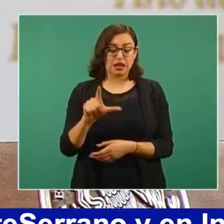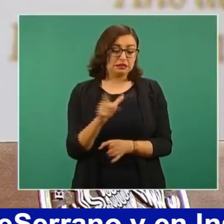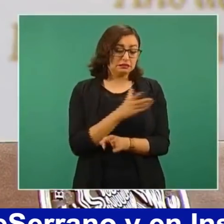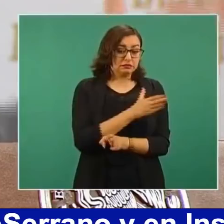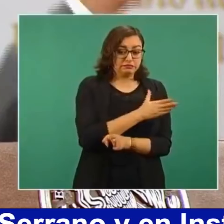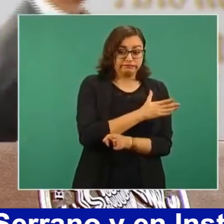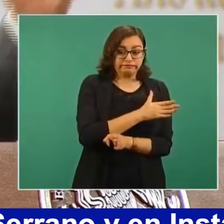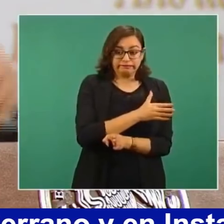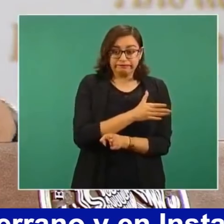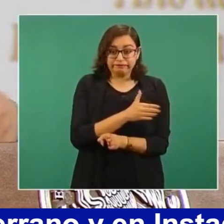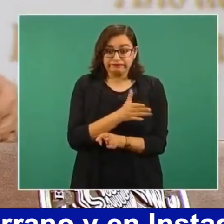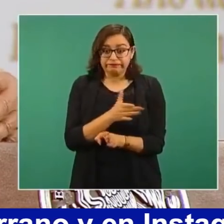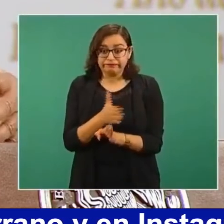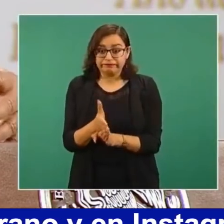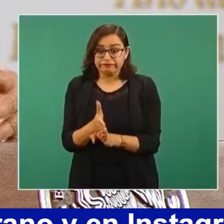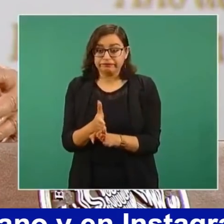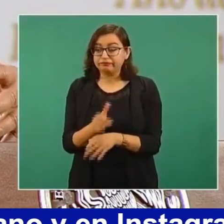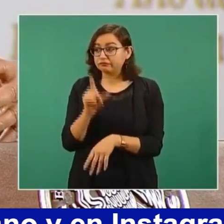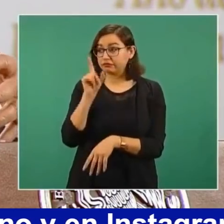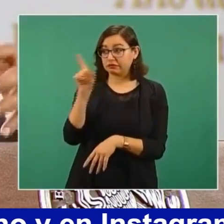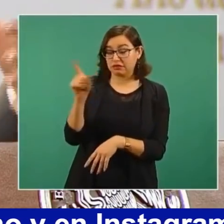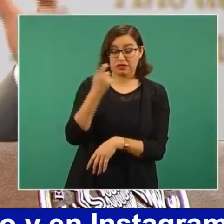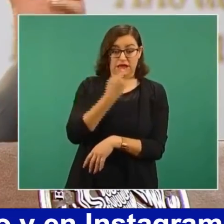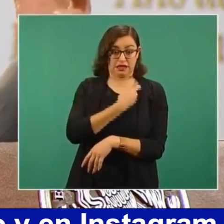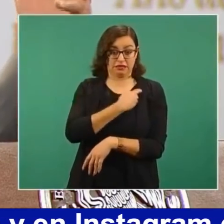llegaron empresas